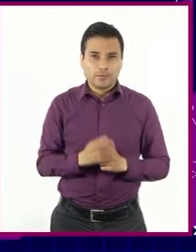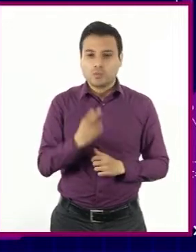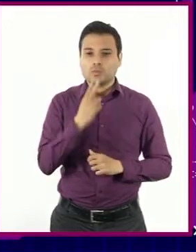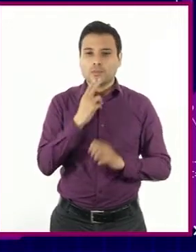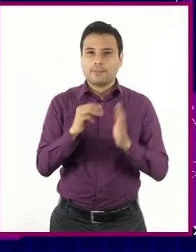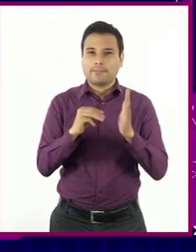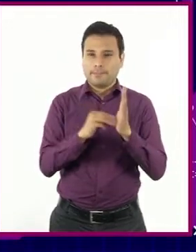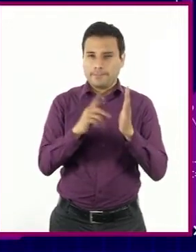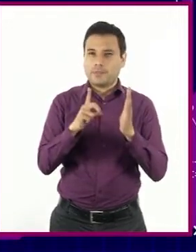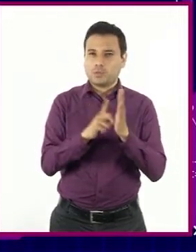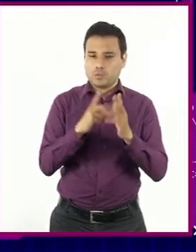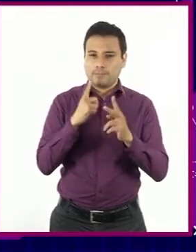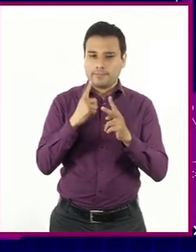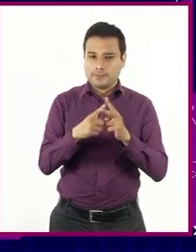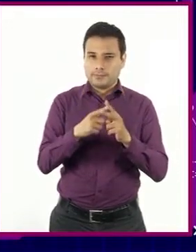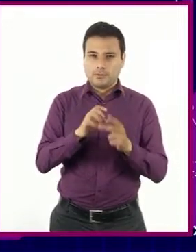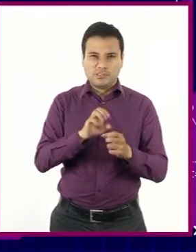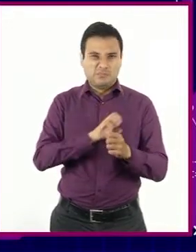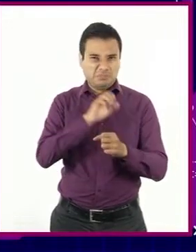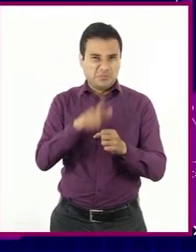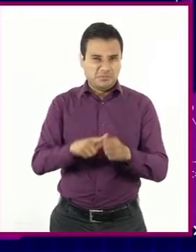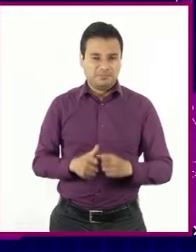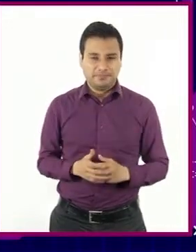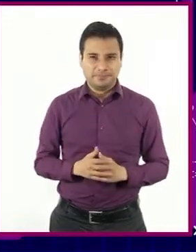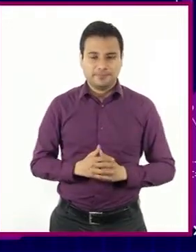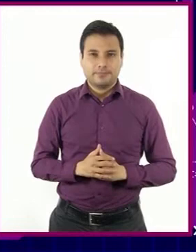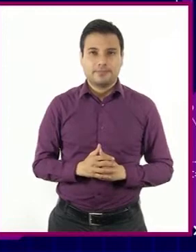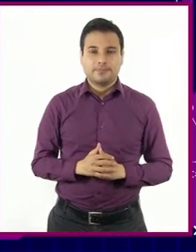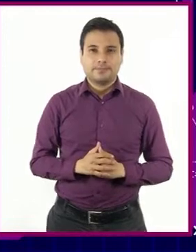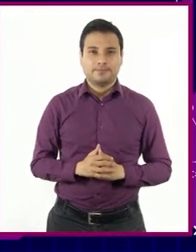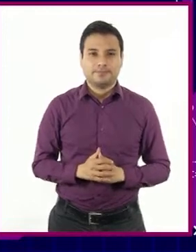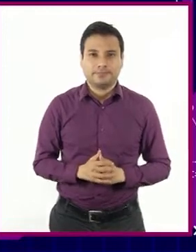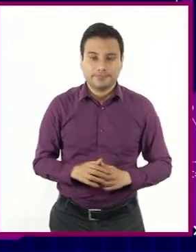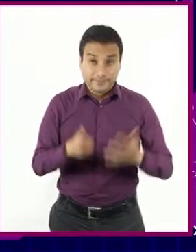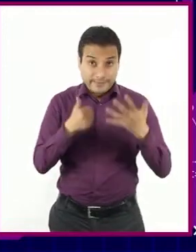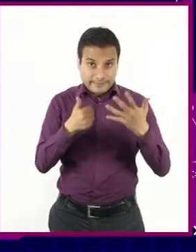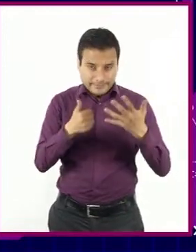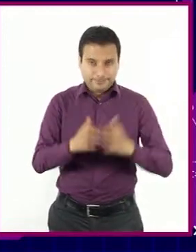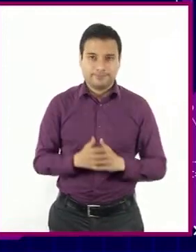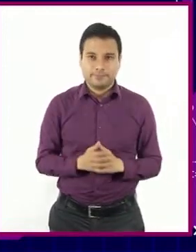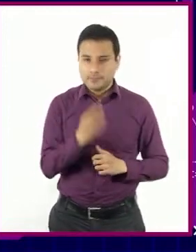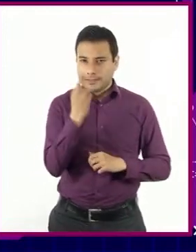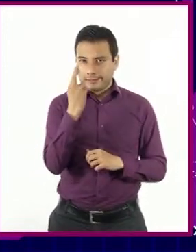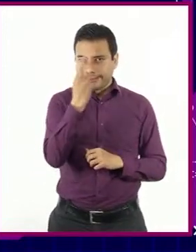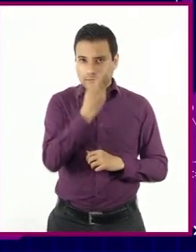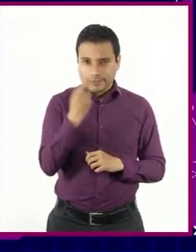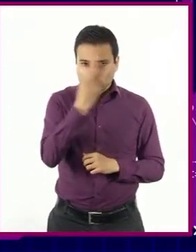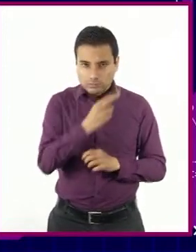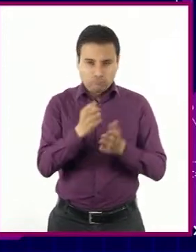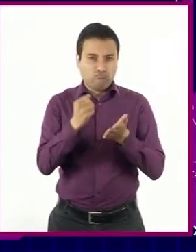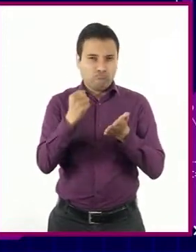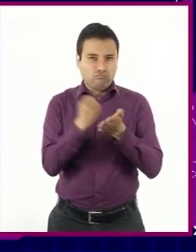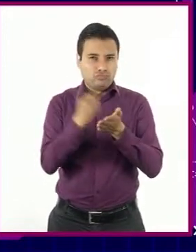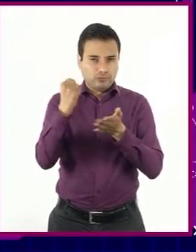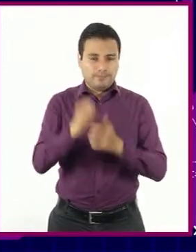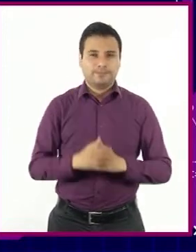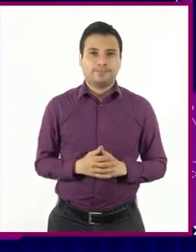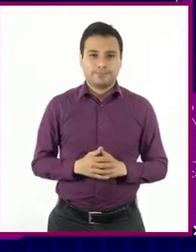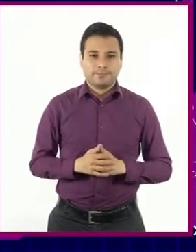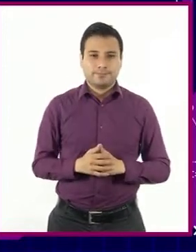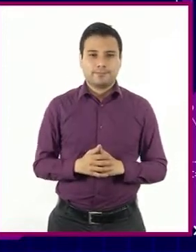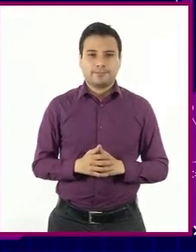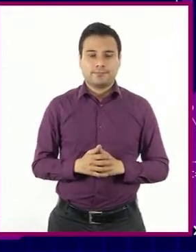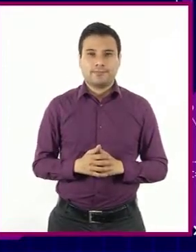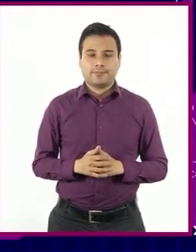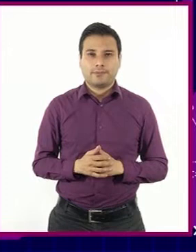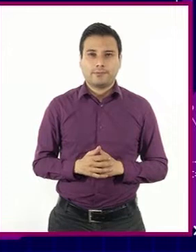método matemático específico. 6. Revisión y validación de los resultados. Se verifica